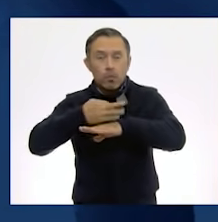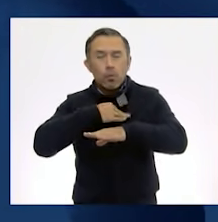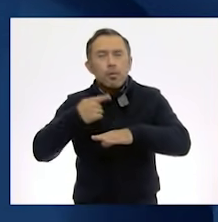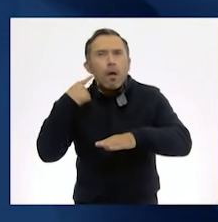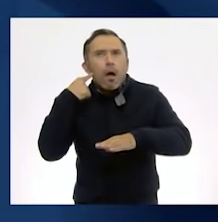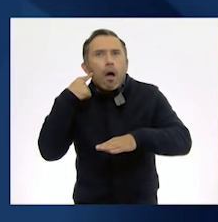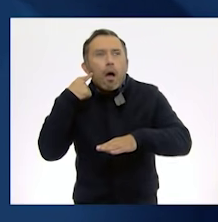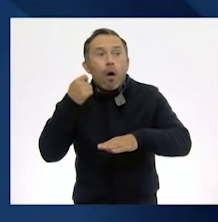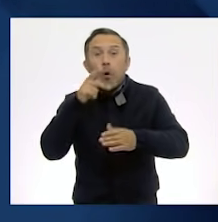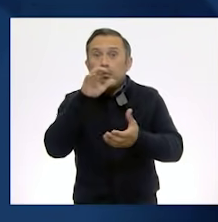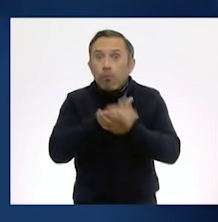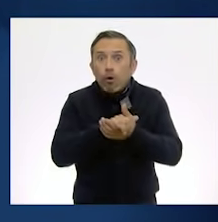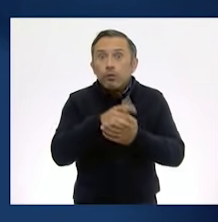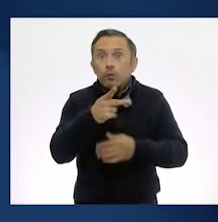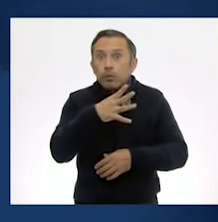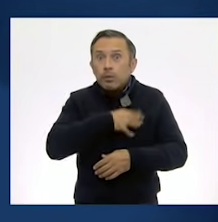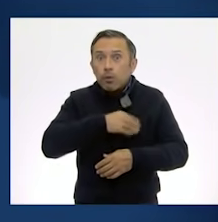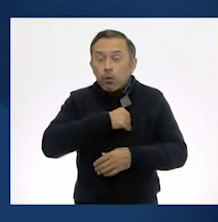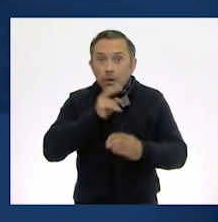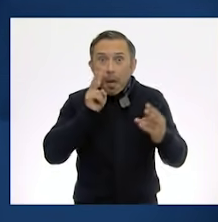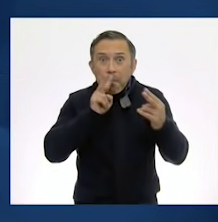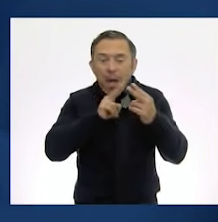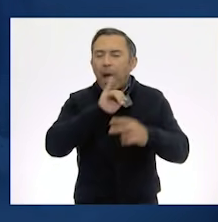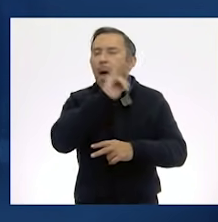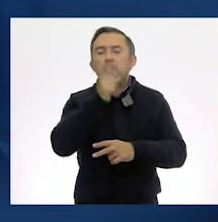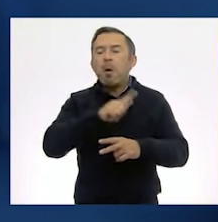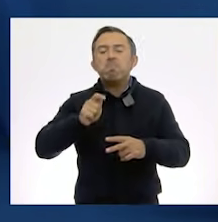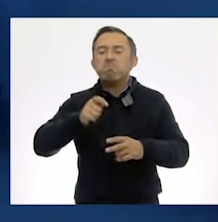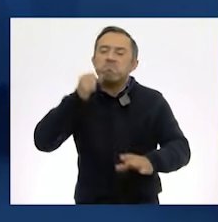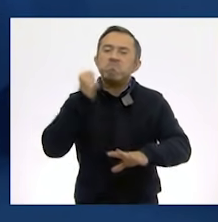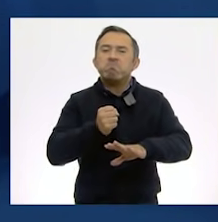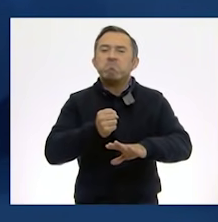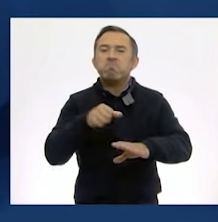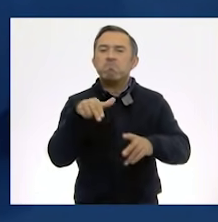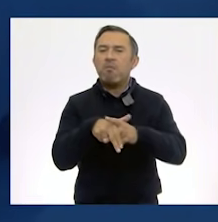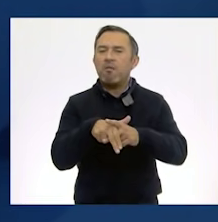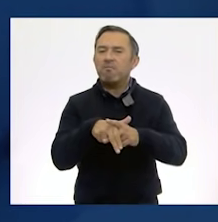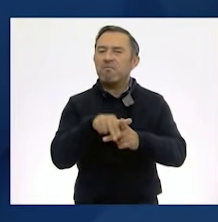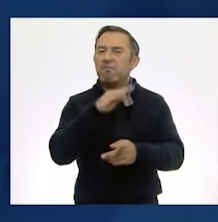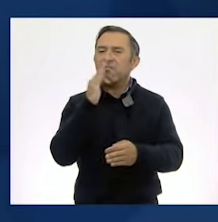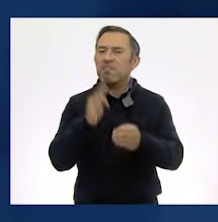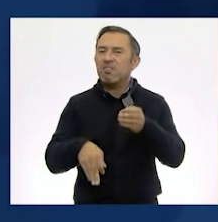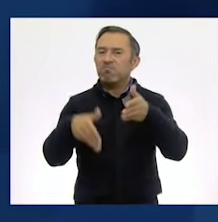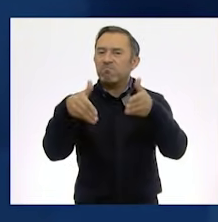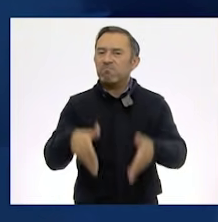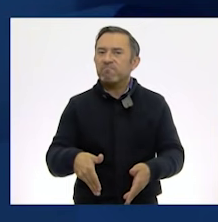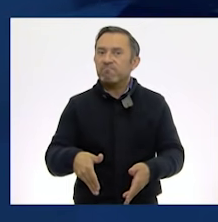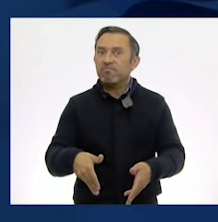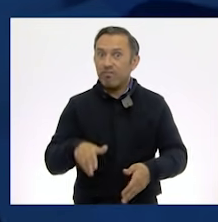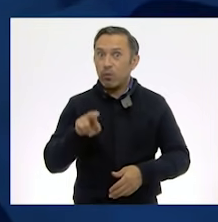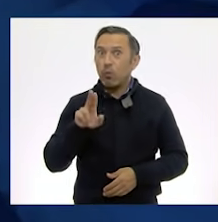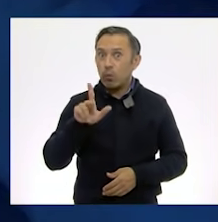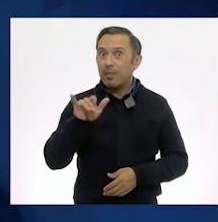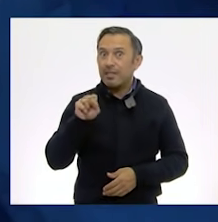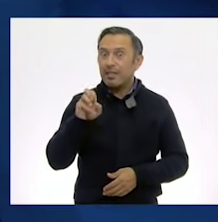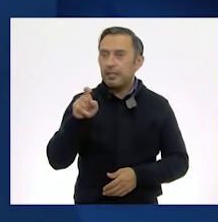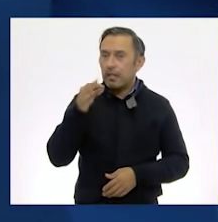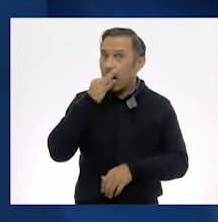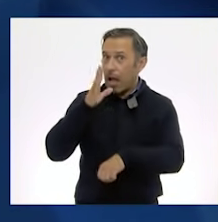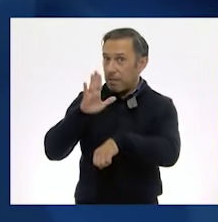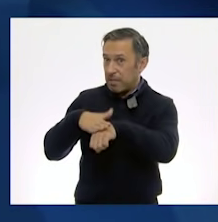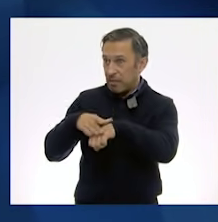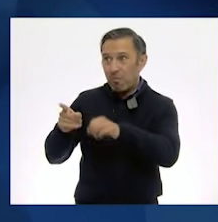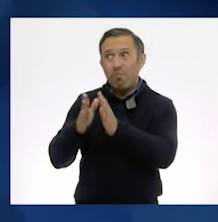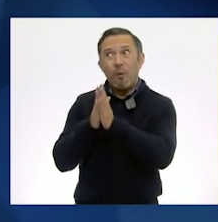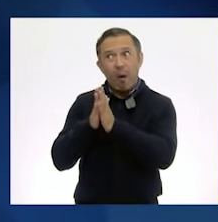mujer ni a sus hijos. Había dicho Circe al prudente Ulises y le había dado la instrucción